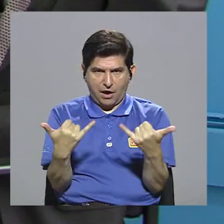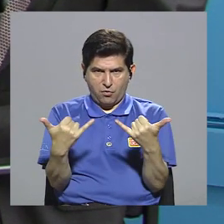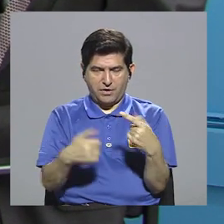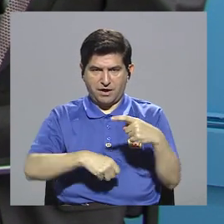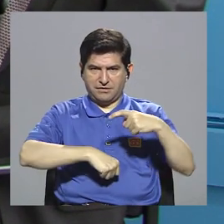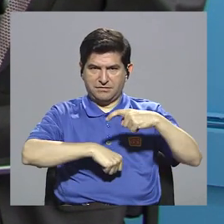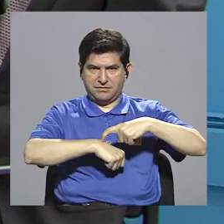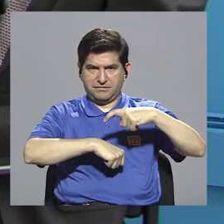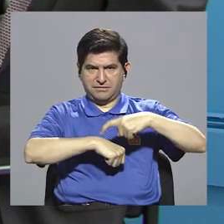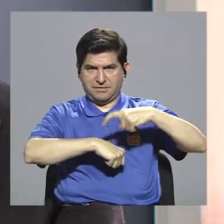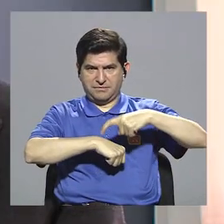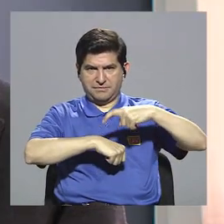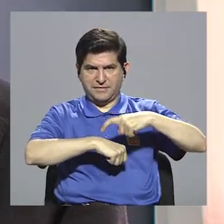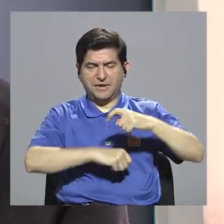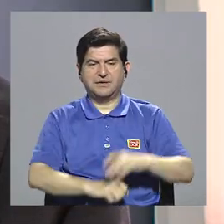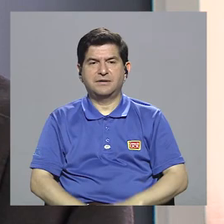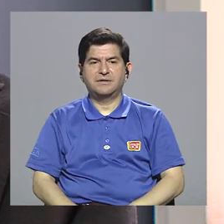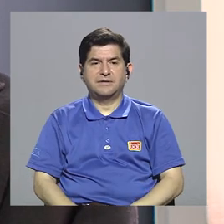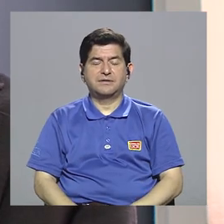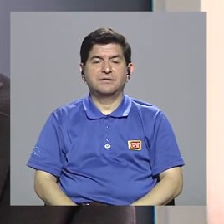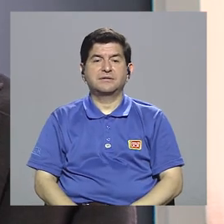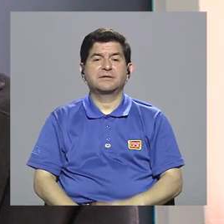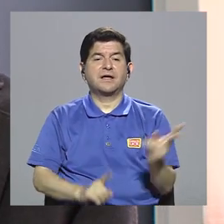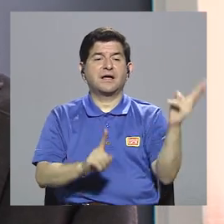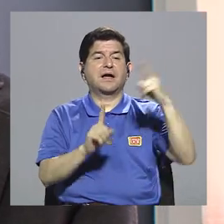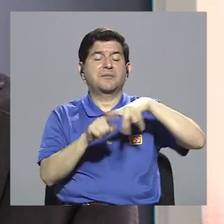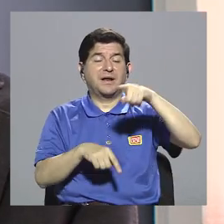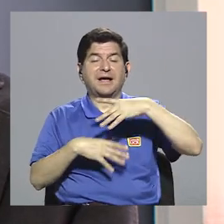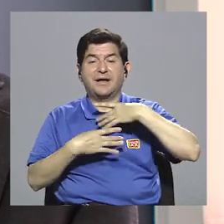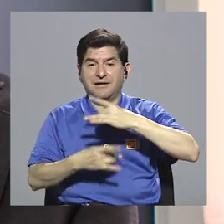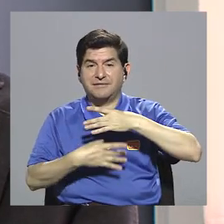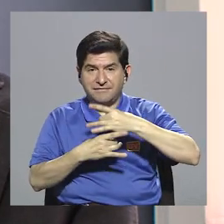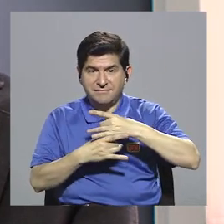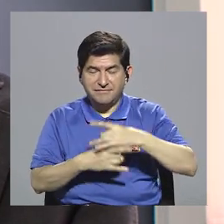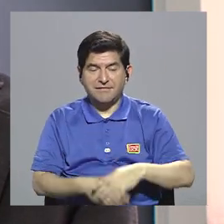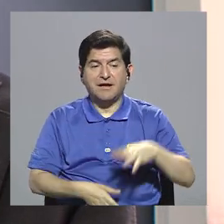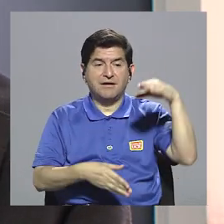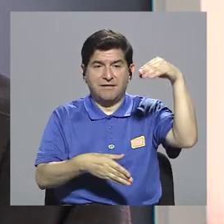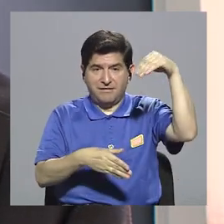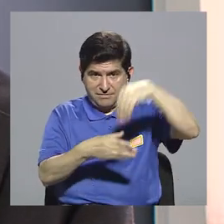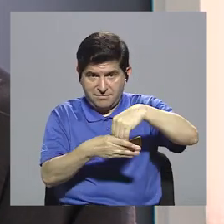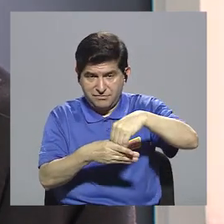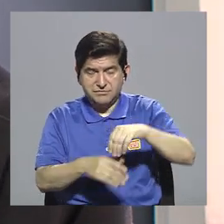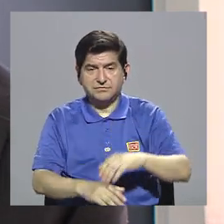poder plasmar ese entusiasmo y esa inclusión en